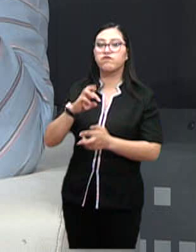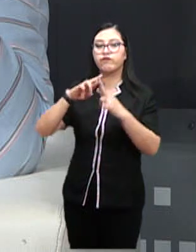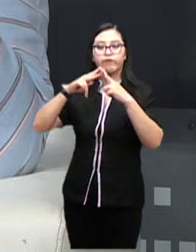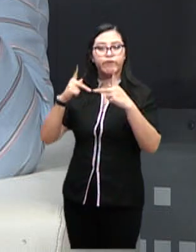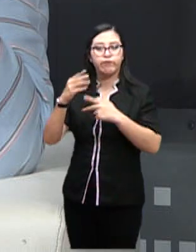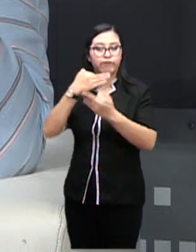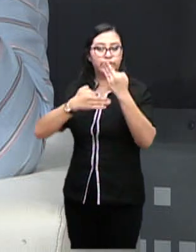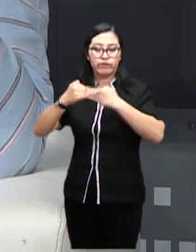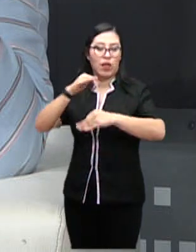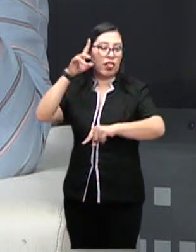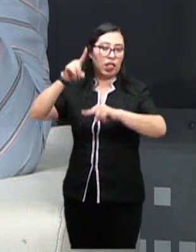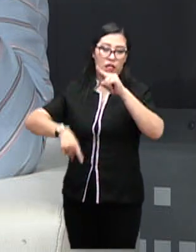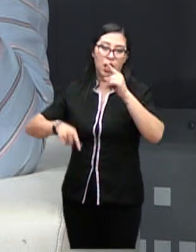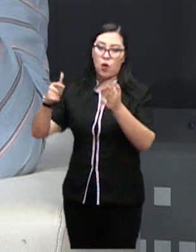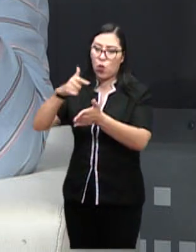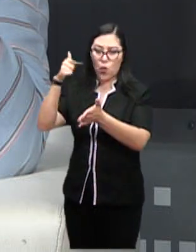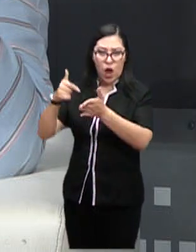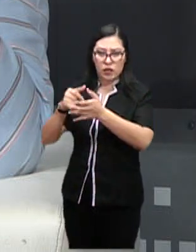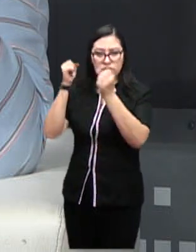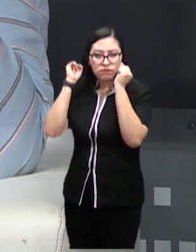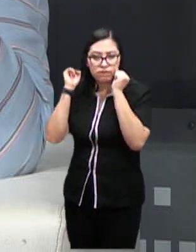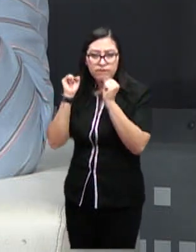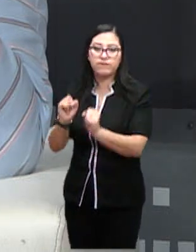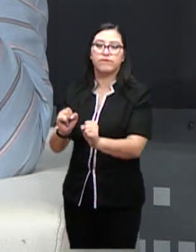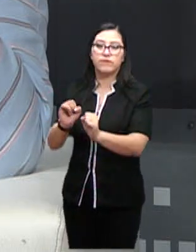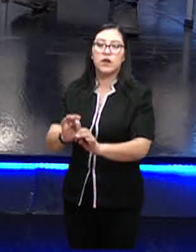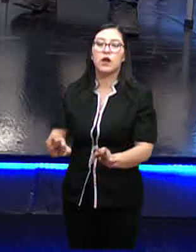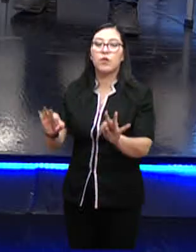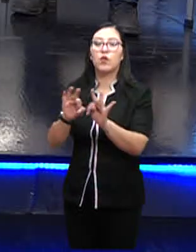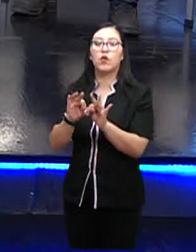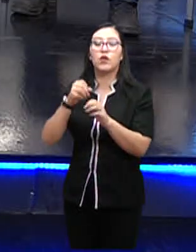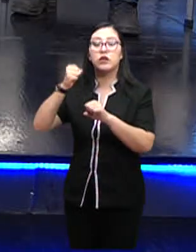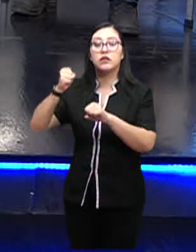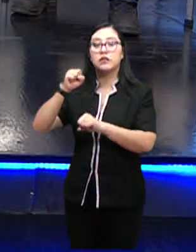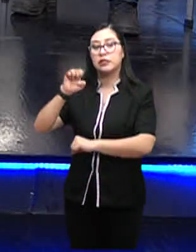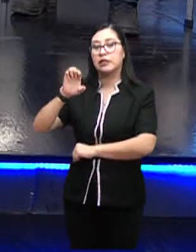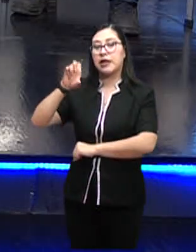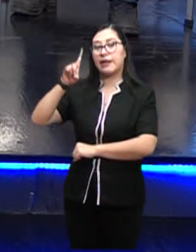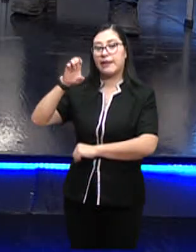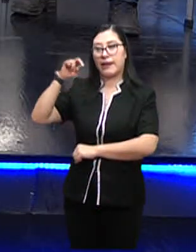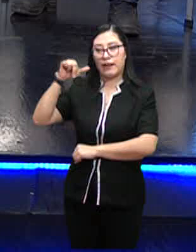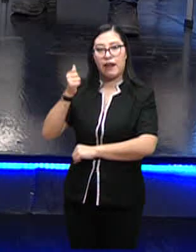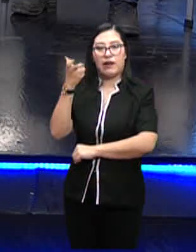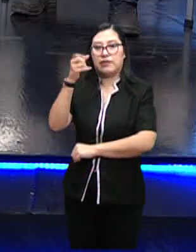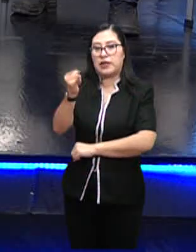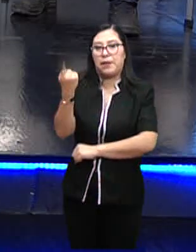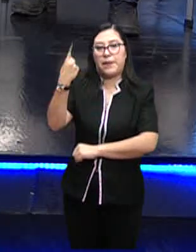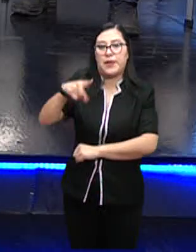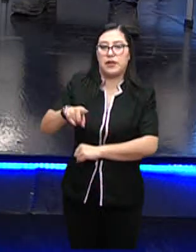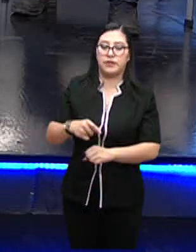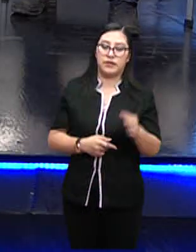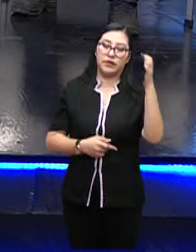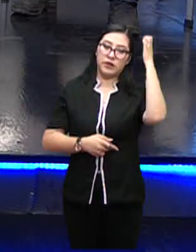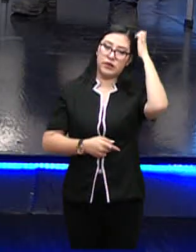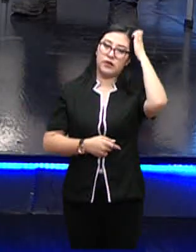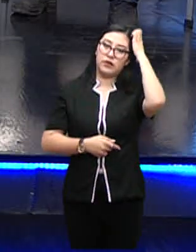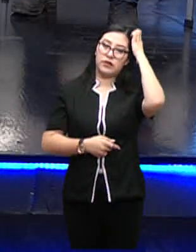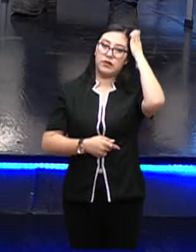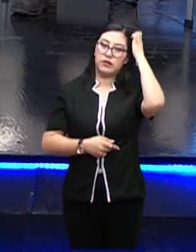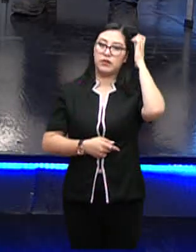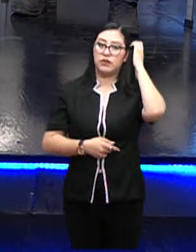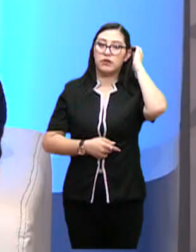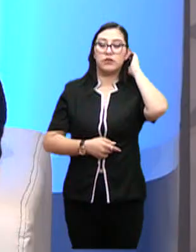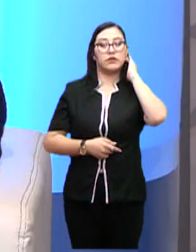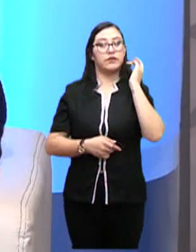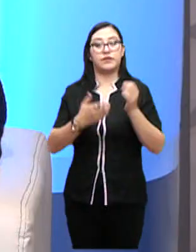este producto en un lugar seguro, en un lugar donde la Secretaría de la Defensa Nacional así lo indique. Ahora, tenemos que